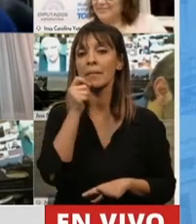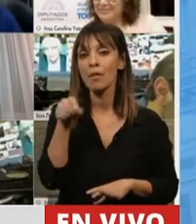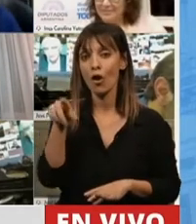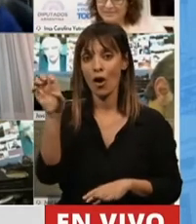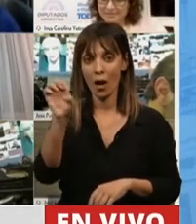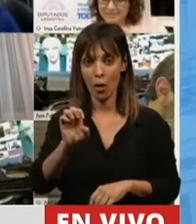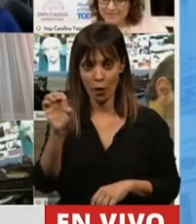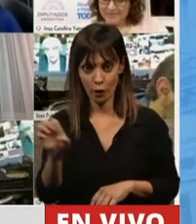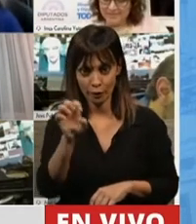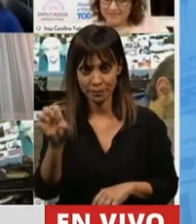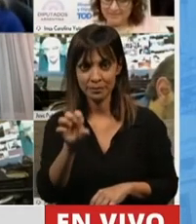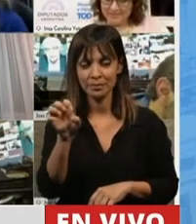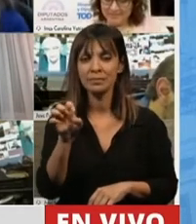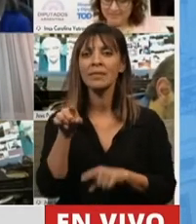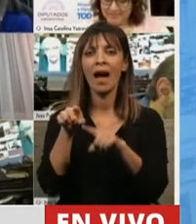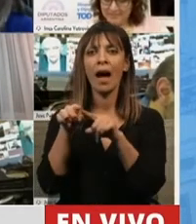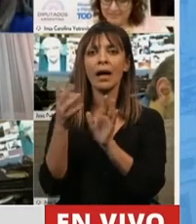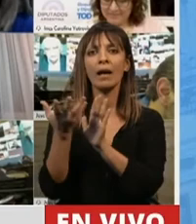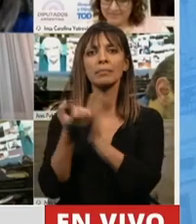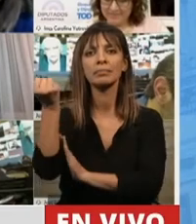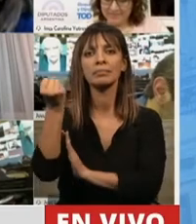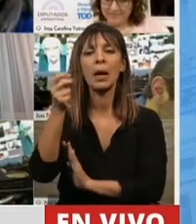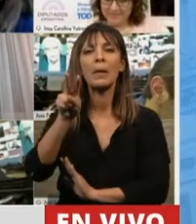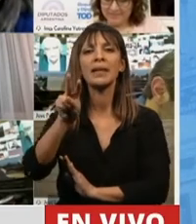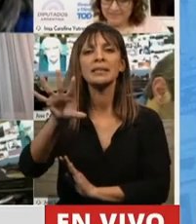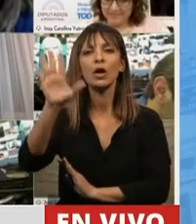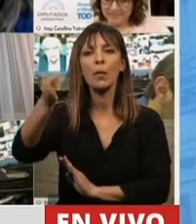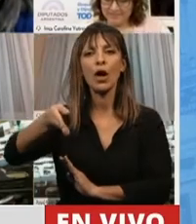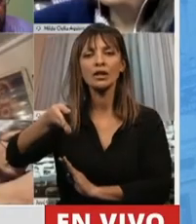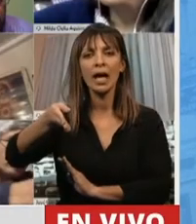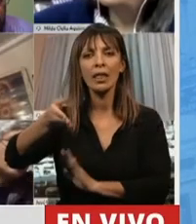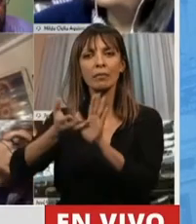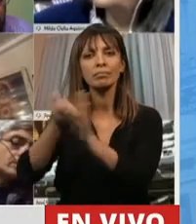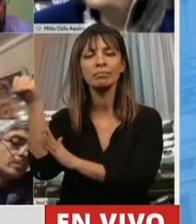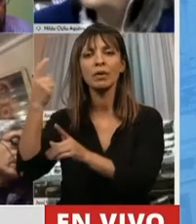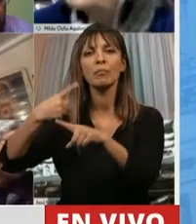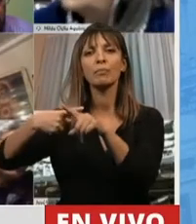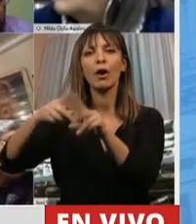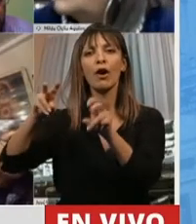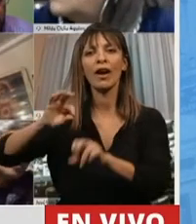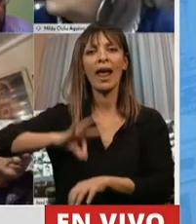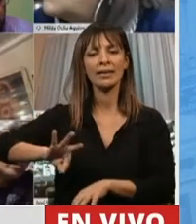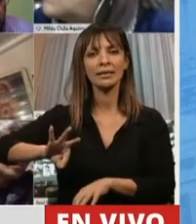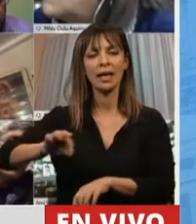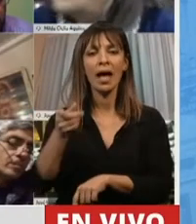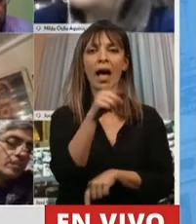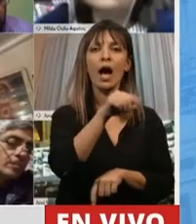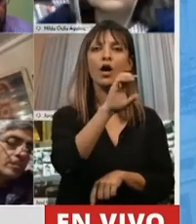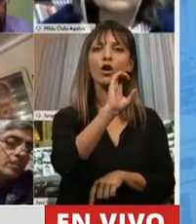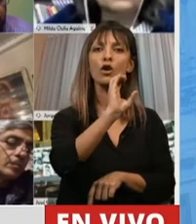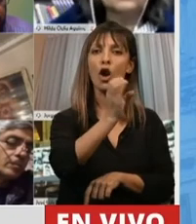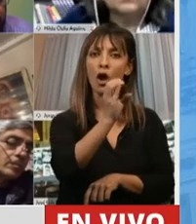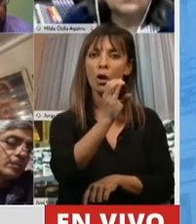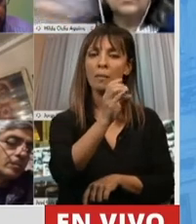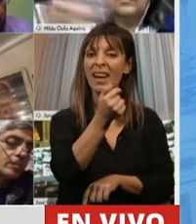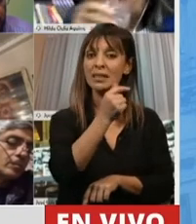Ecuador le retienen el 25% en concepto de ganancias, y en el caso de Colombia